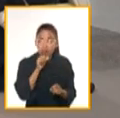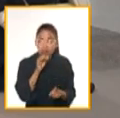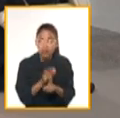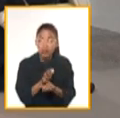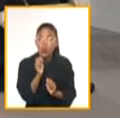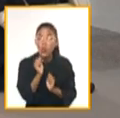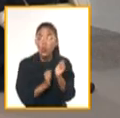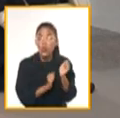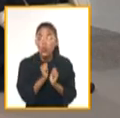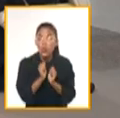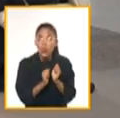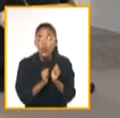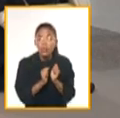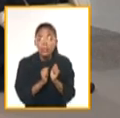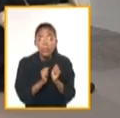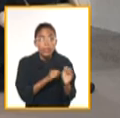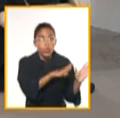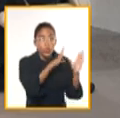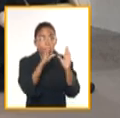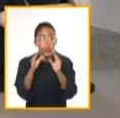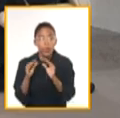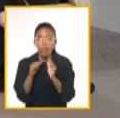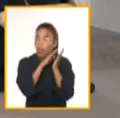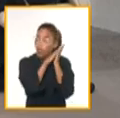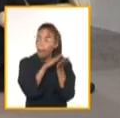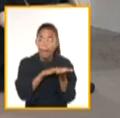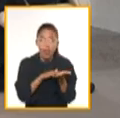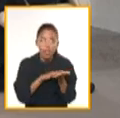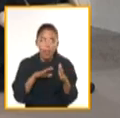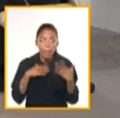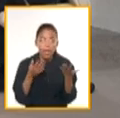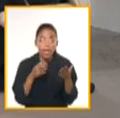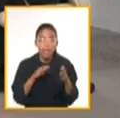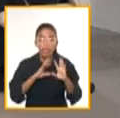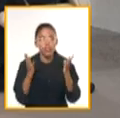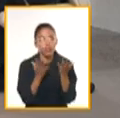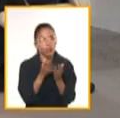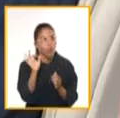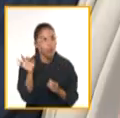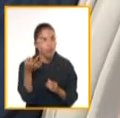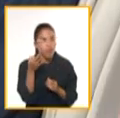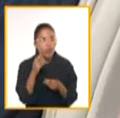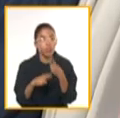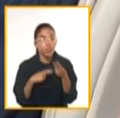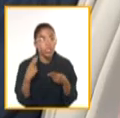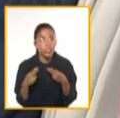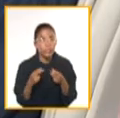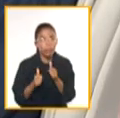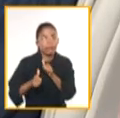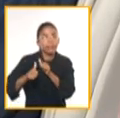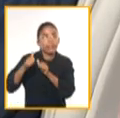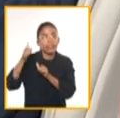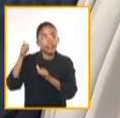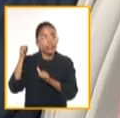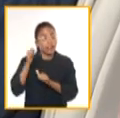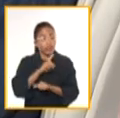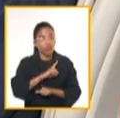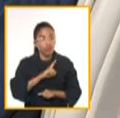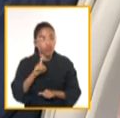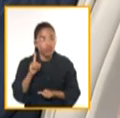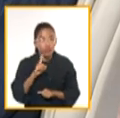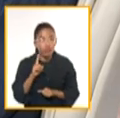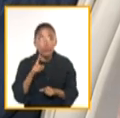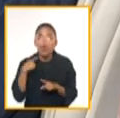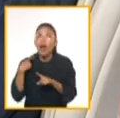sin dormir y trabajando para que todo saliera bien, ¿no? Tener que regresar atrás como en algún momento, incluso en